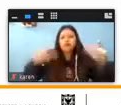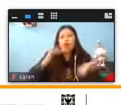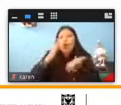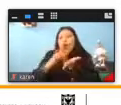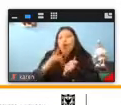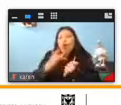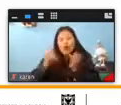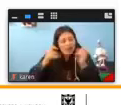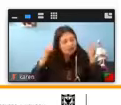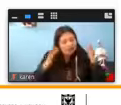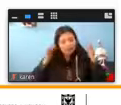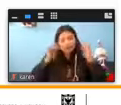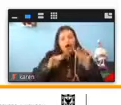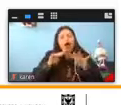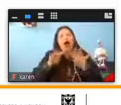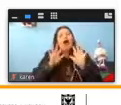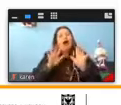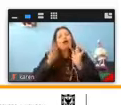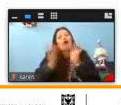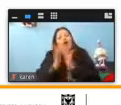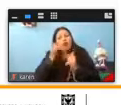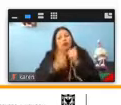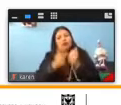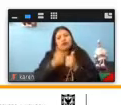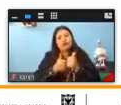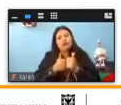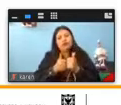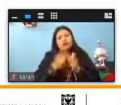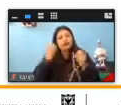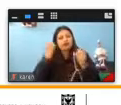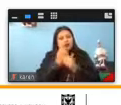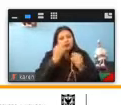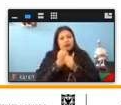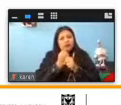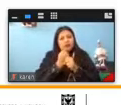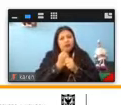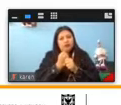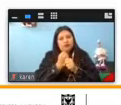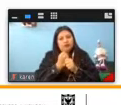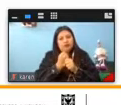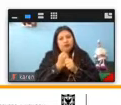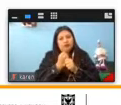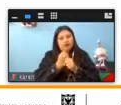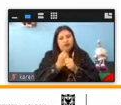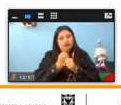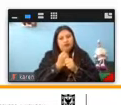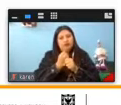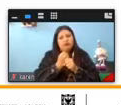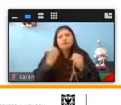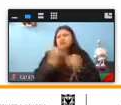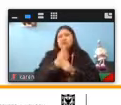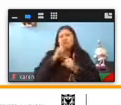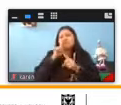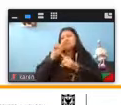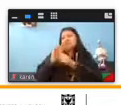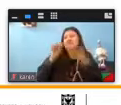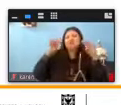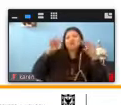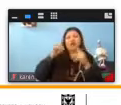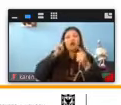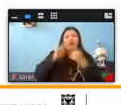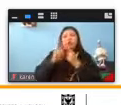urgencia están girando sobre trabajos que no están siendo muy visibles fuera de los